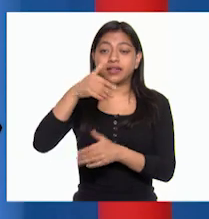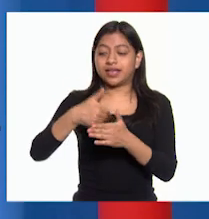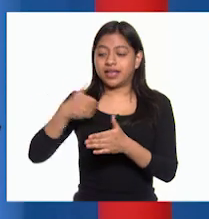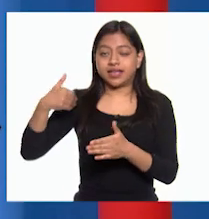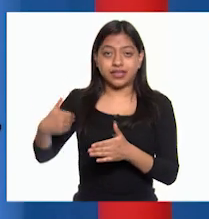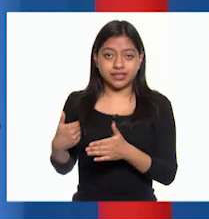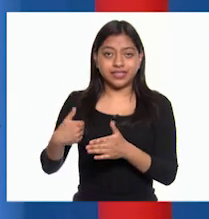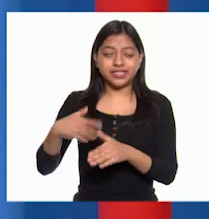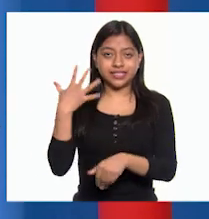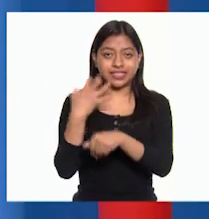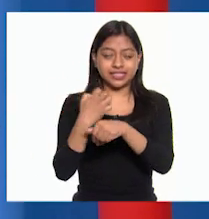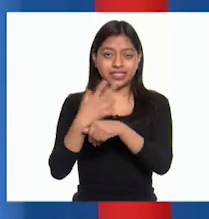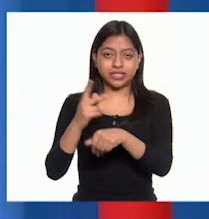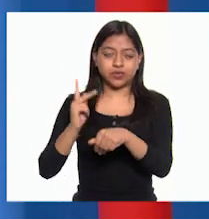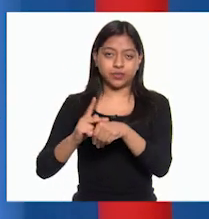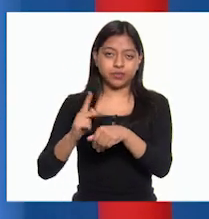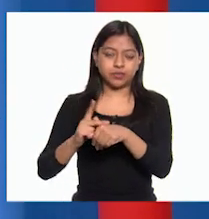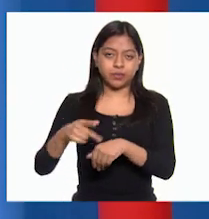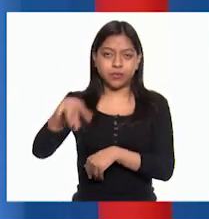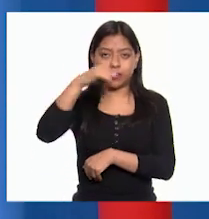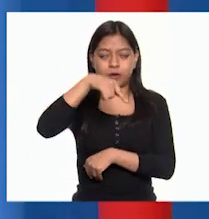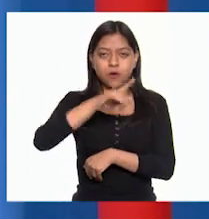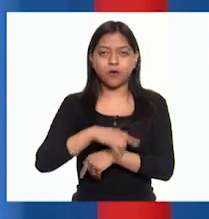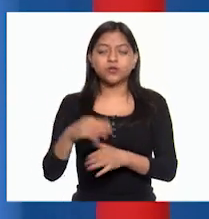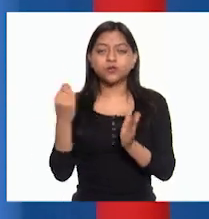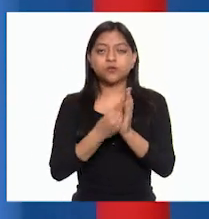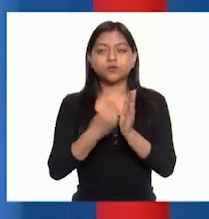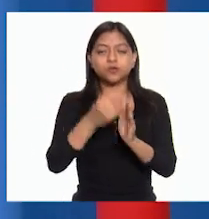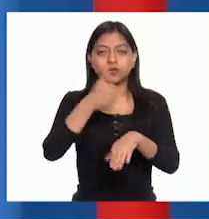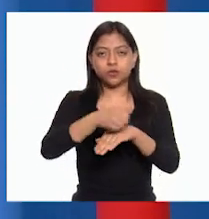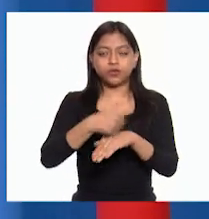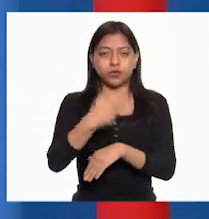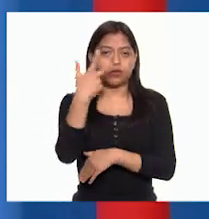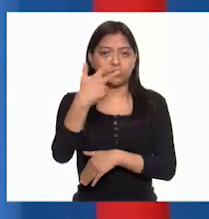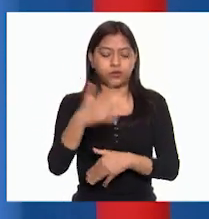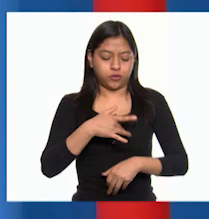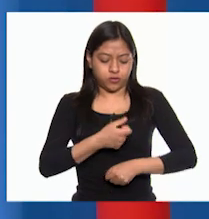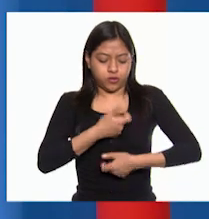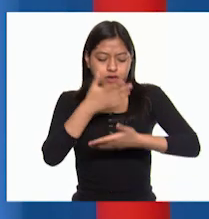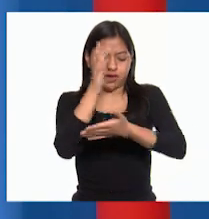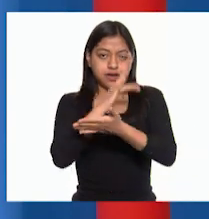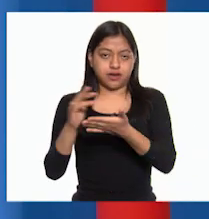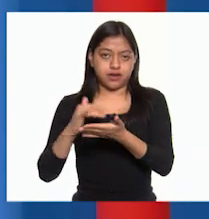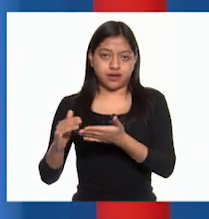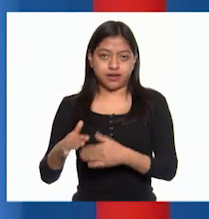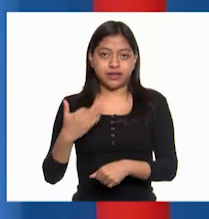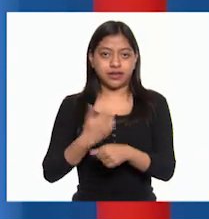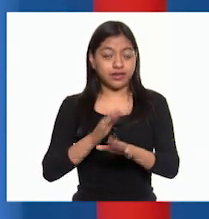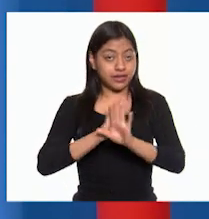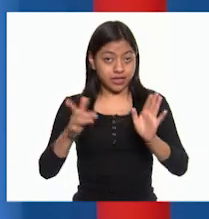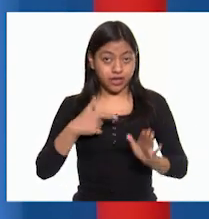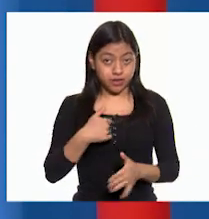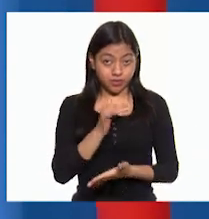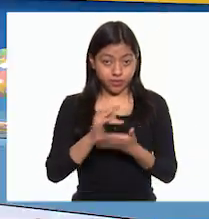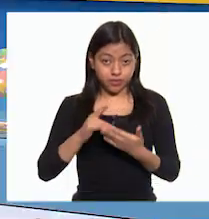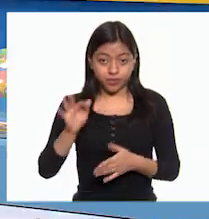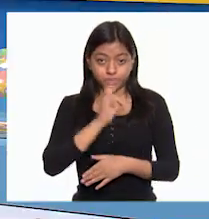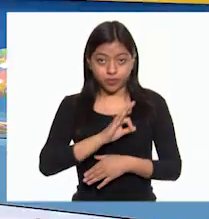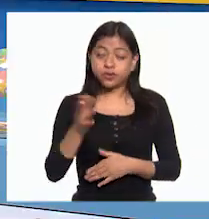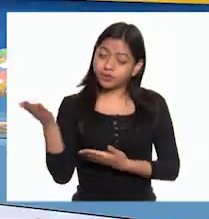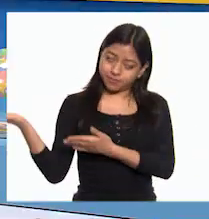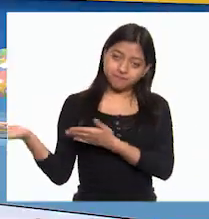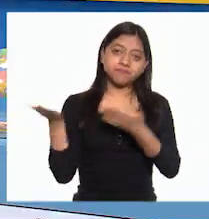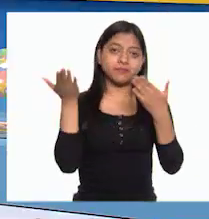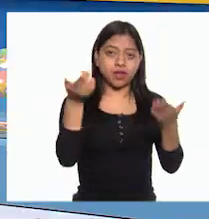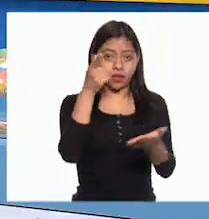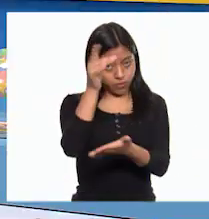quinto grado con la práctica social del lenguaje 8, leer poemas. Entonces, ¿ahora sí ya puedo leer el poema? Sí, por